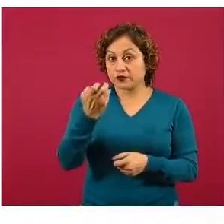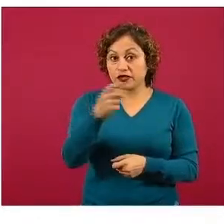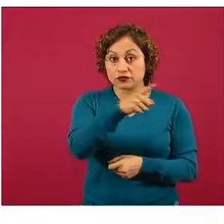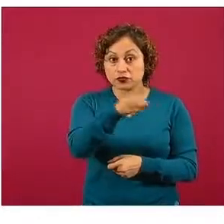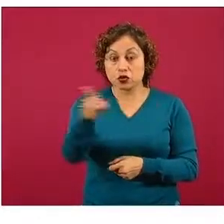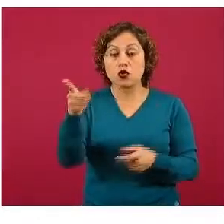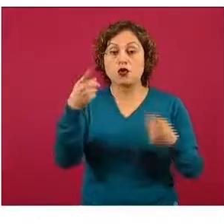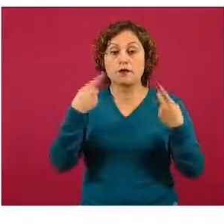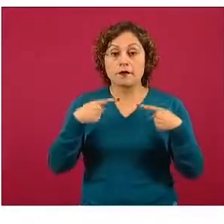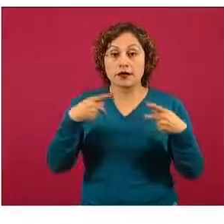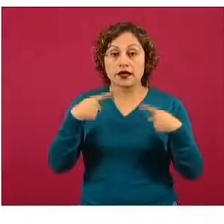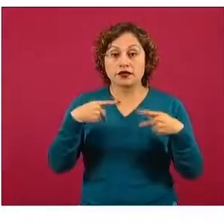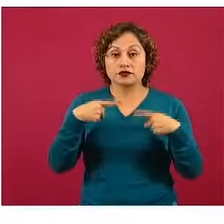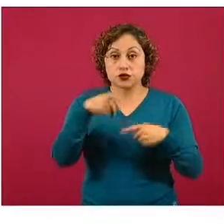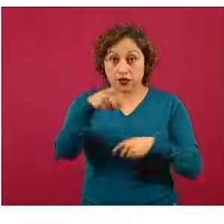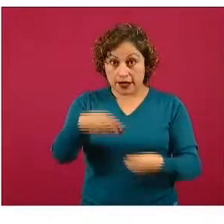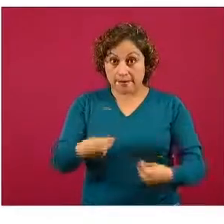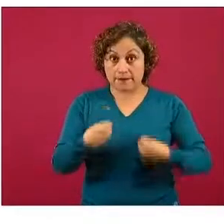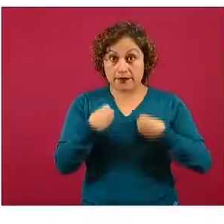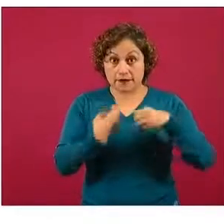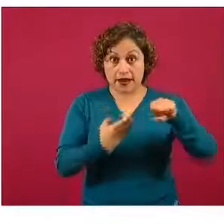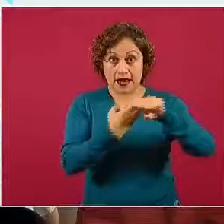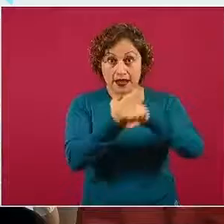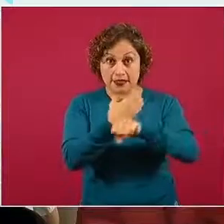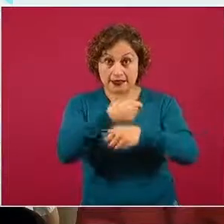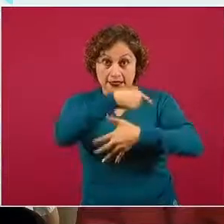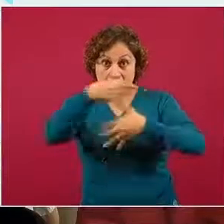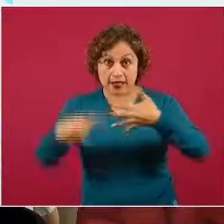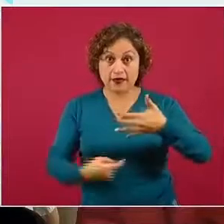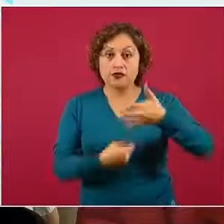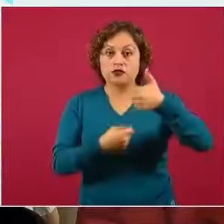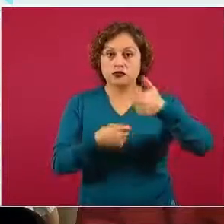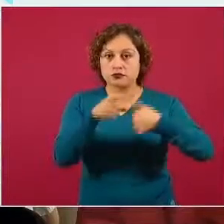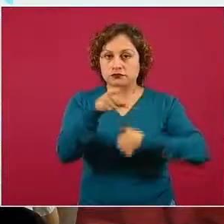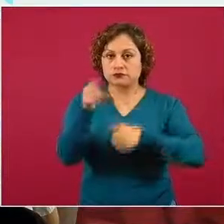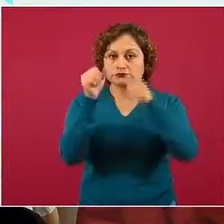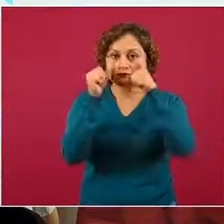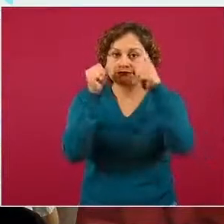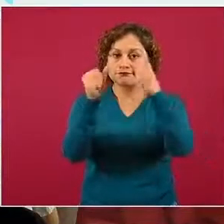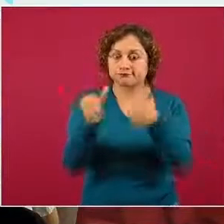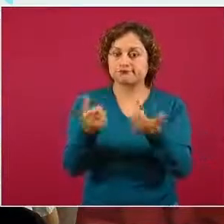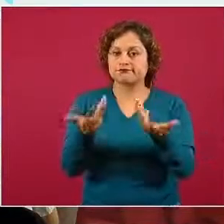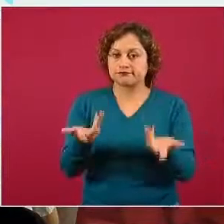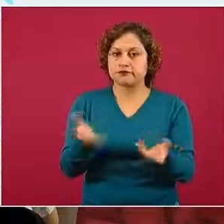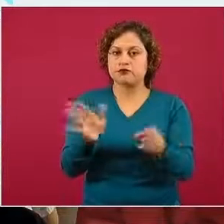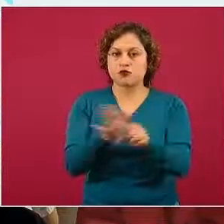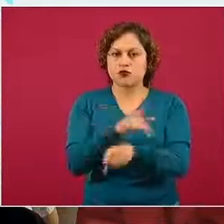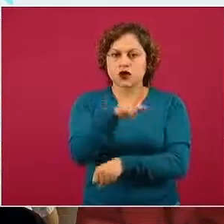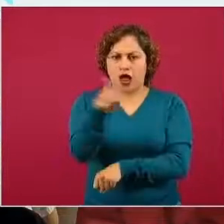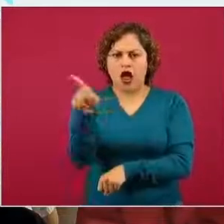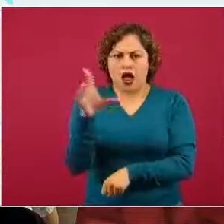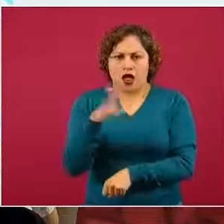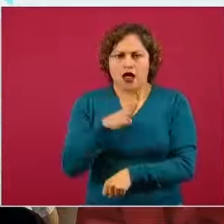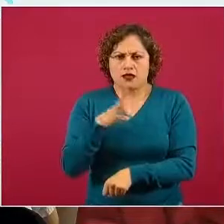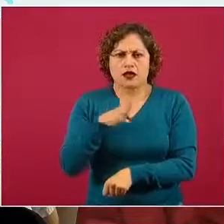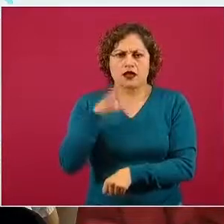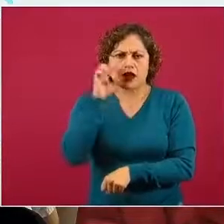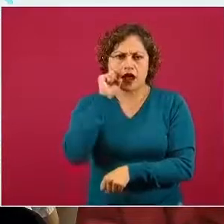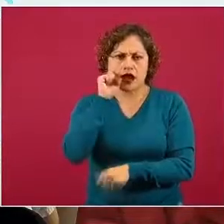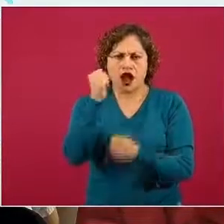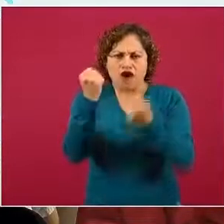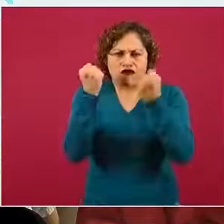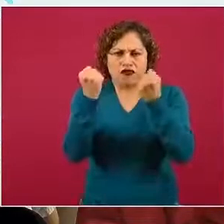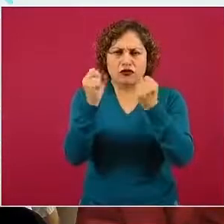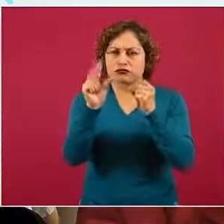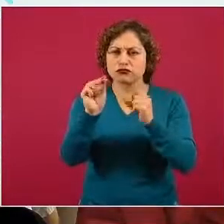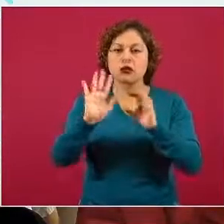que las personas que viven en estas 6 entidades lo conozcan, porque si bien es cierto estar en naranja todavía no es el máximo riesgo, no se encuentran